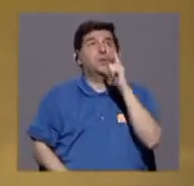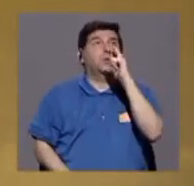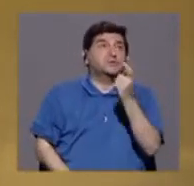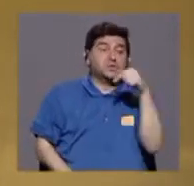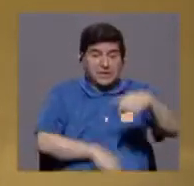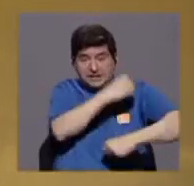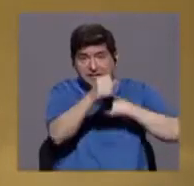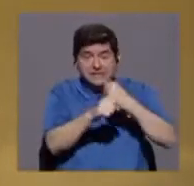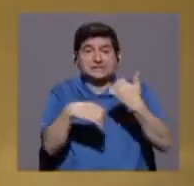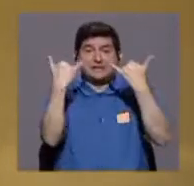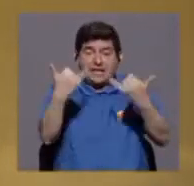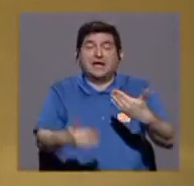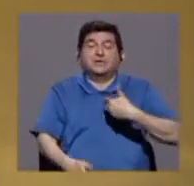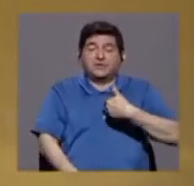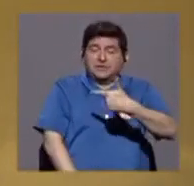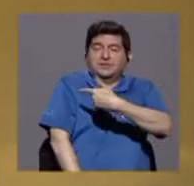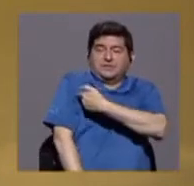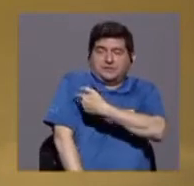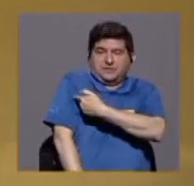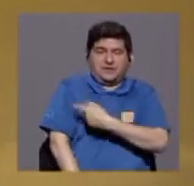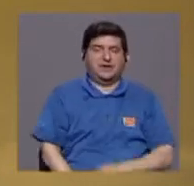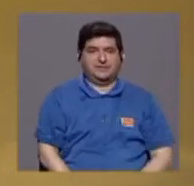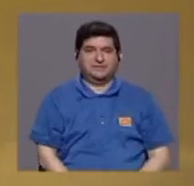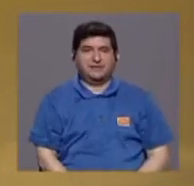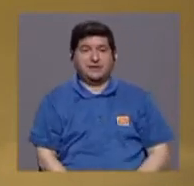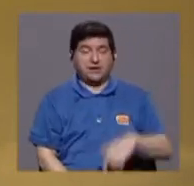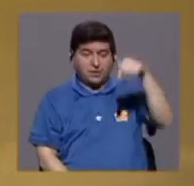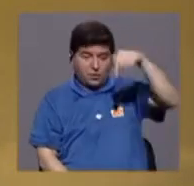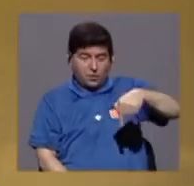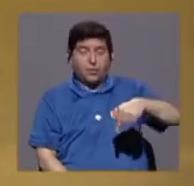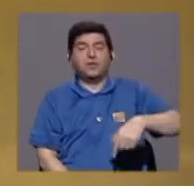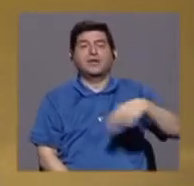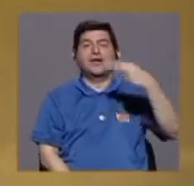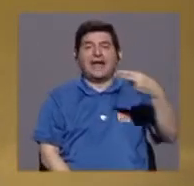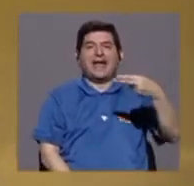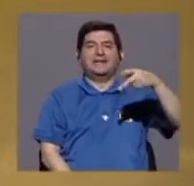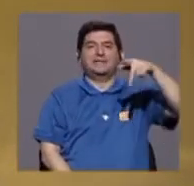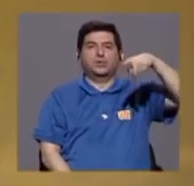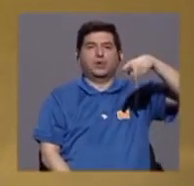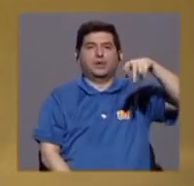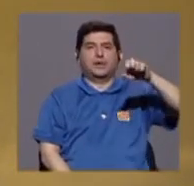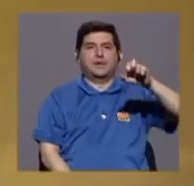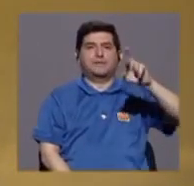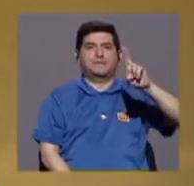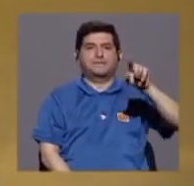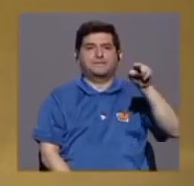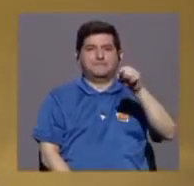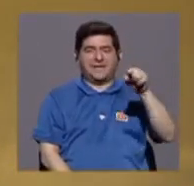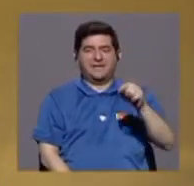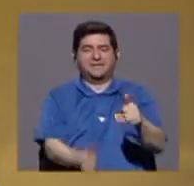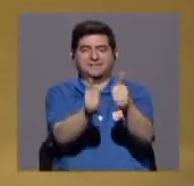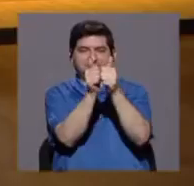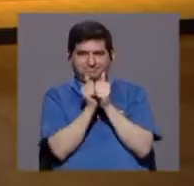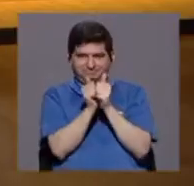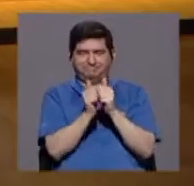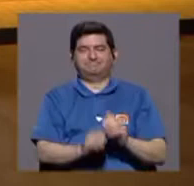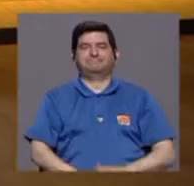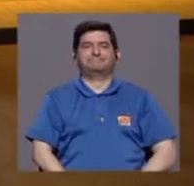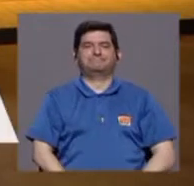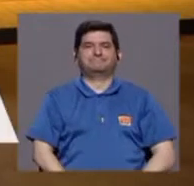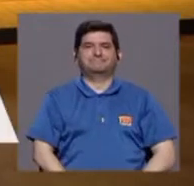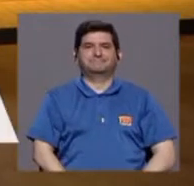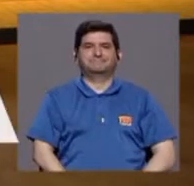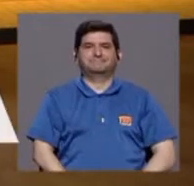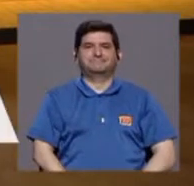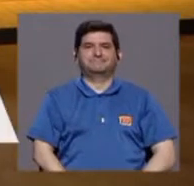suerte este año ya se nos hizo tener a don Héctor Pérez con nosotros,